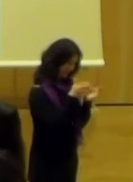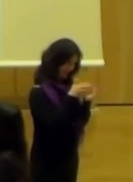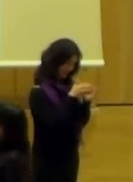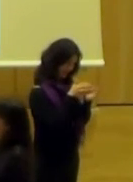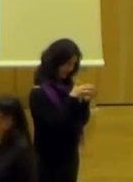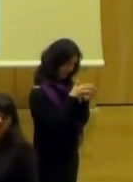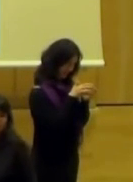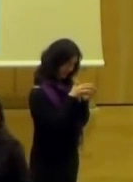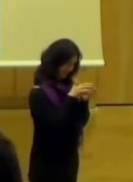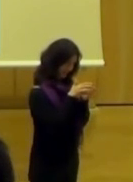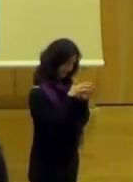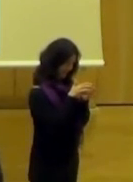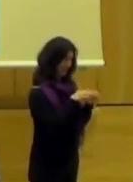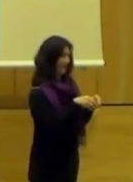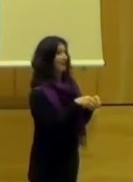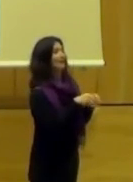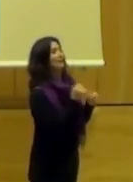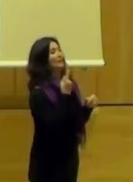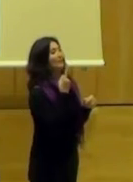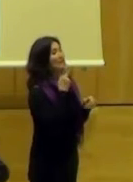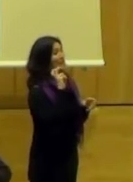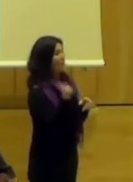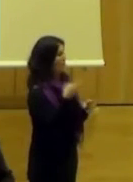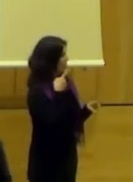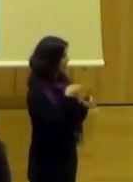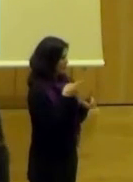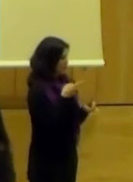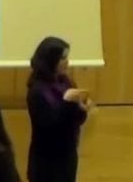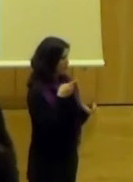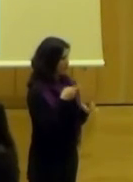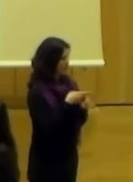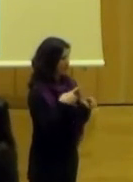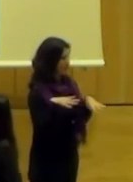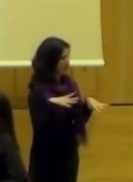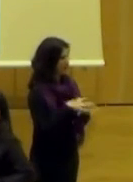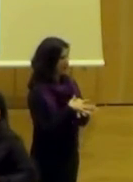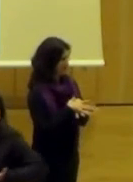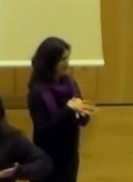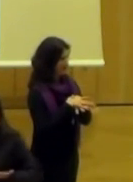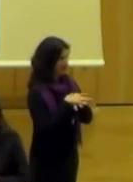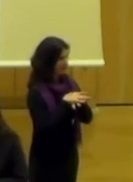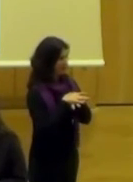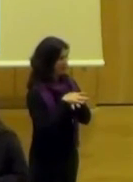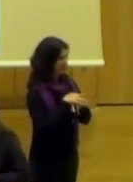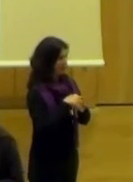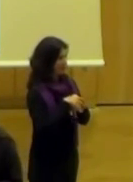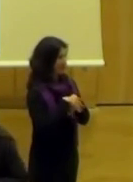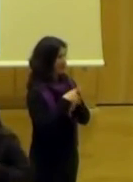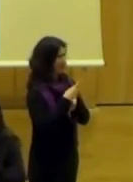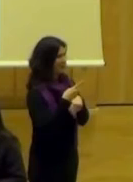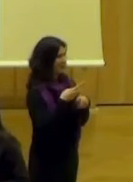Andalucía. Entonces, bueno, una serie de objetivos, por ejemplo, reforzar las redes que ya existen,